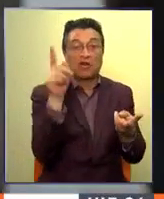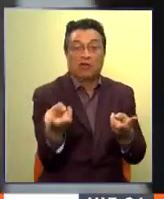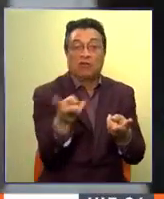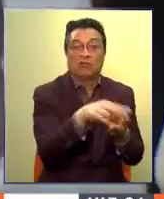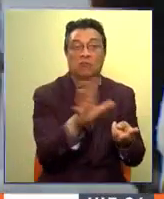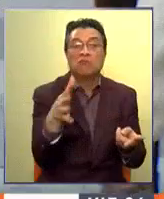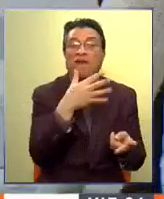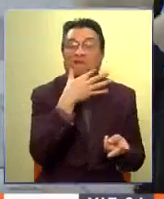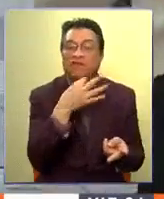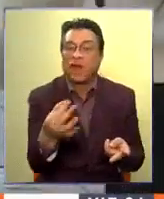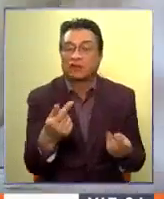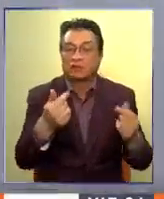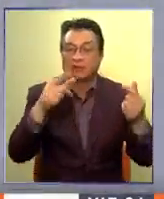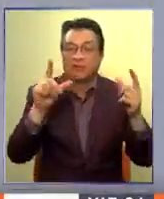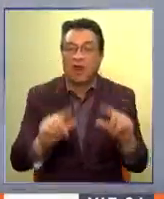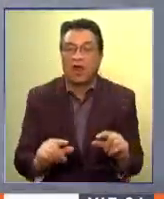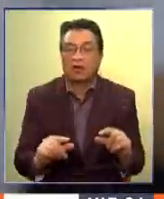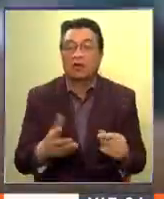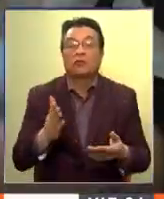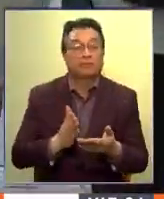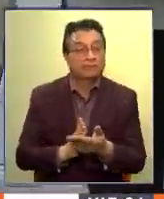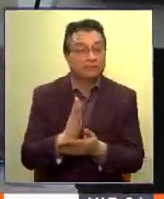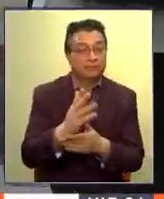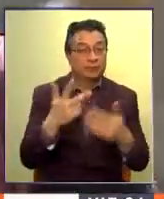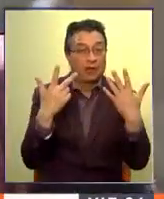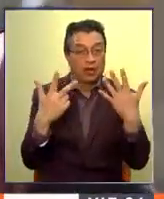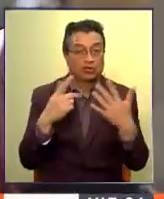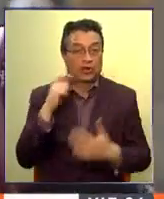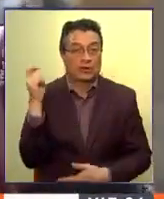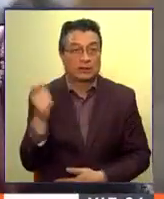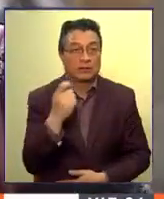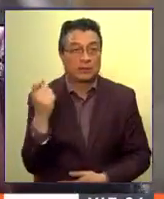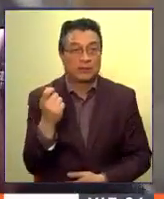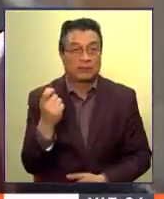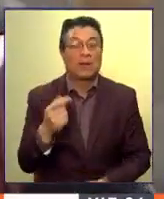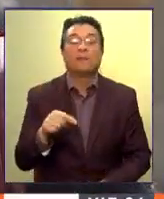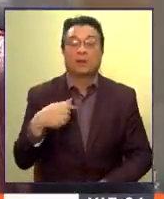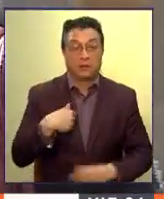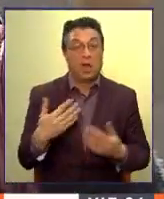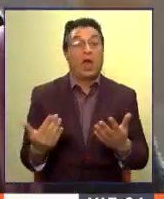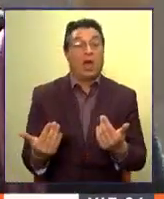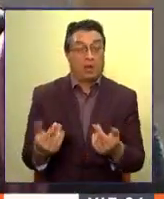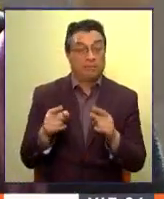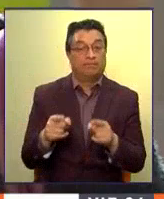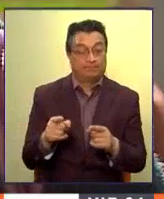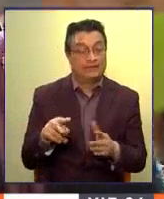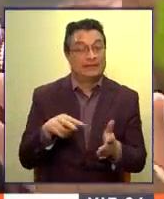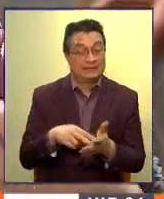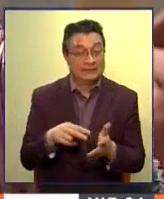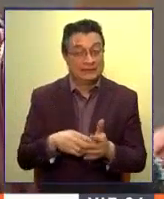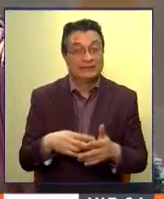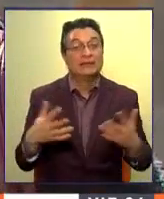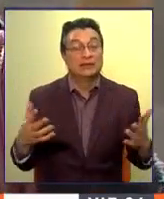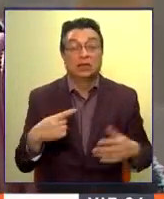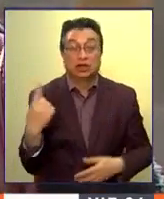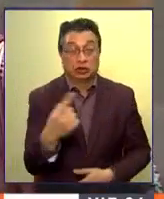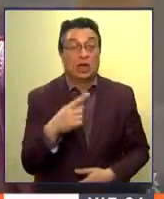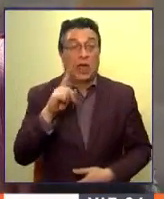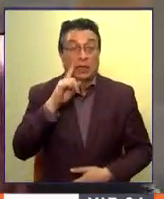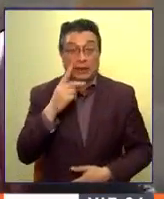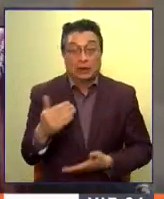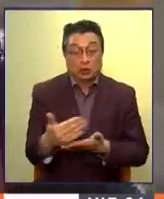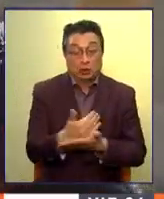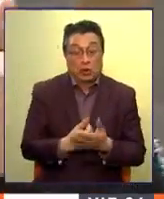y menos costoso a partir del 8 de septiembre. Estamos esperando algo así porque sobre todo los que tenemos bajo